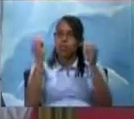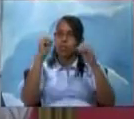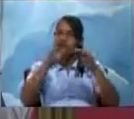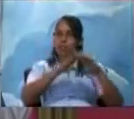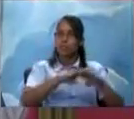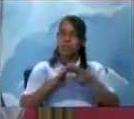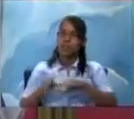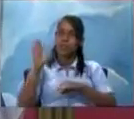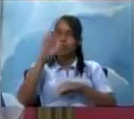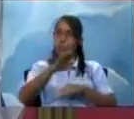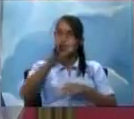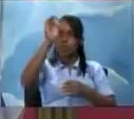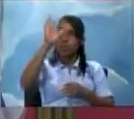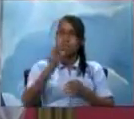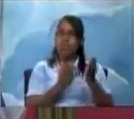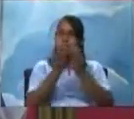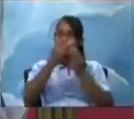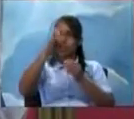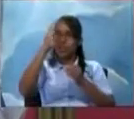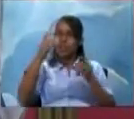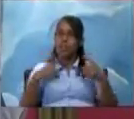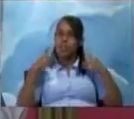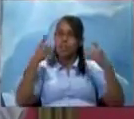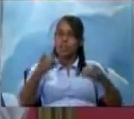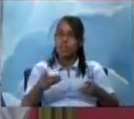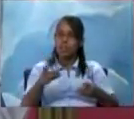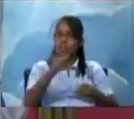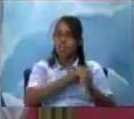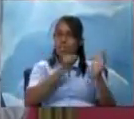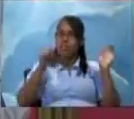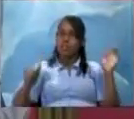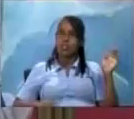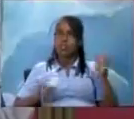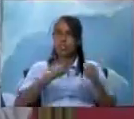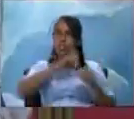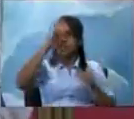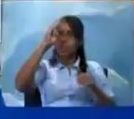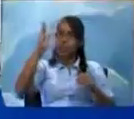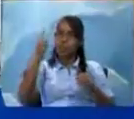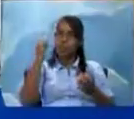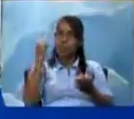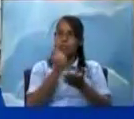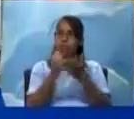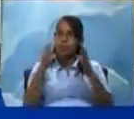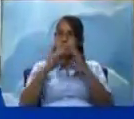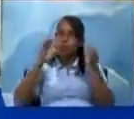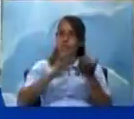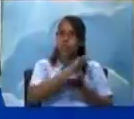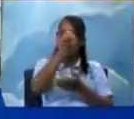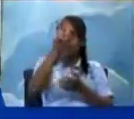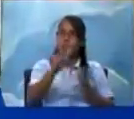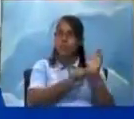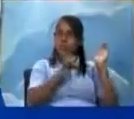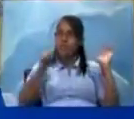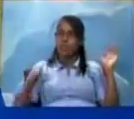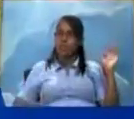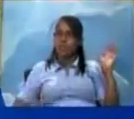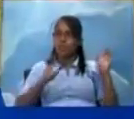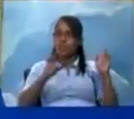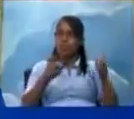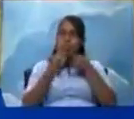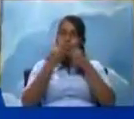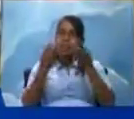en su ministerio. Y aquí estoy, pastor, sirviéndole a Dios, a la disposición del servicio de Dios. Toda la gloria sea para el Señor.